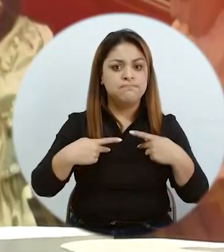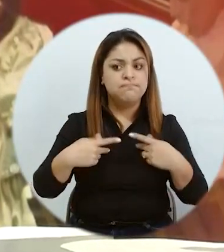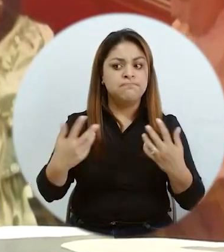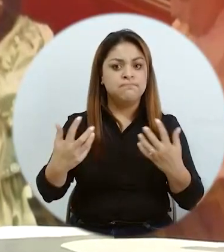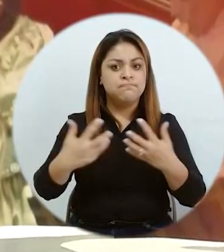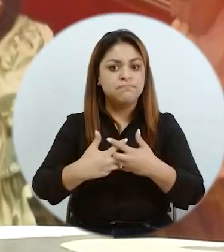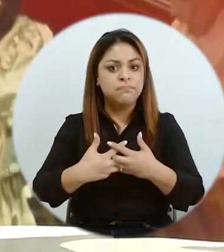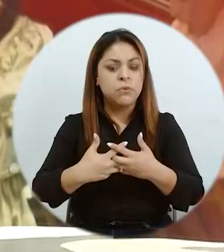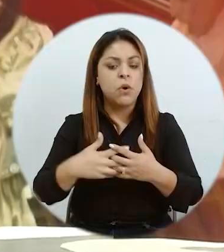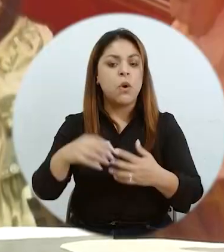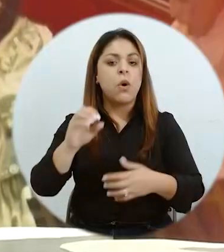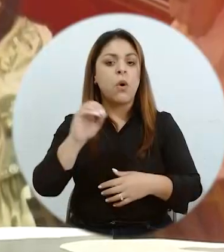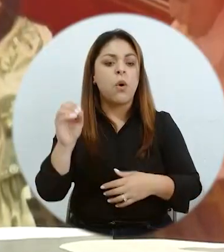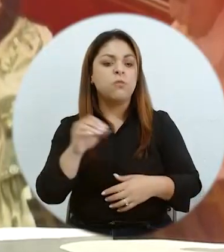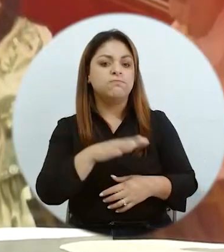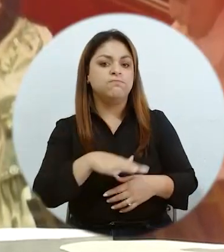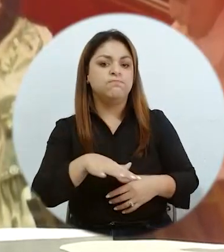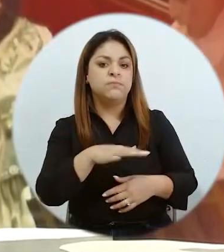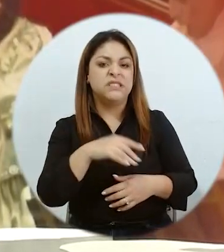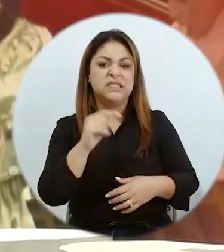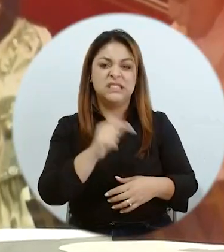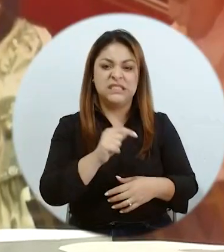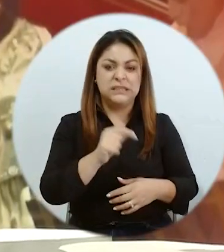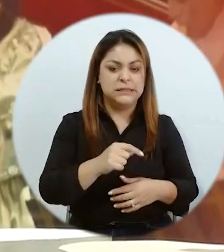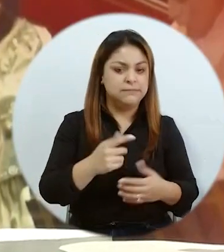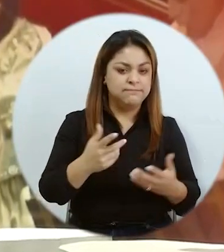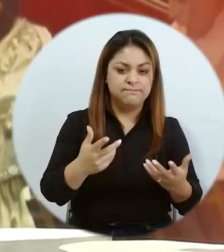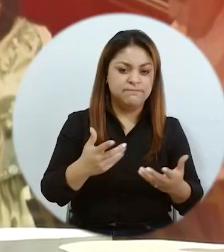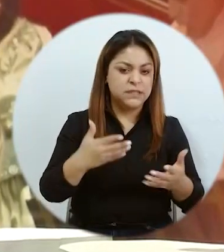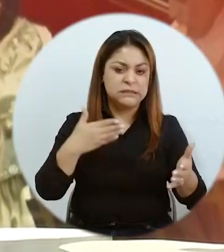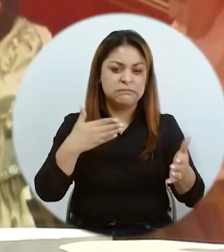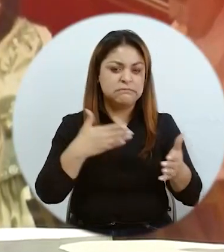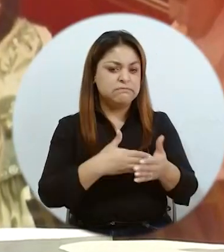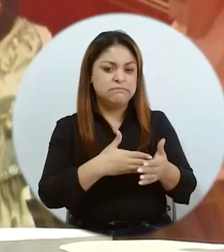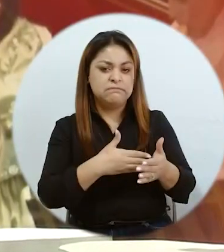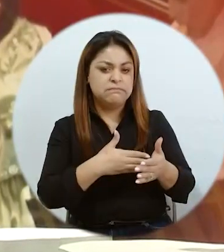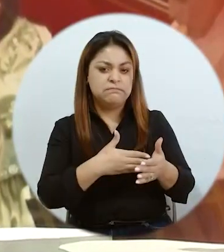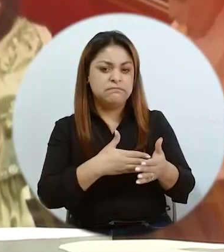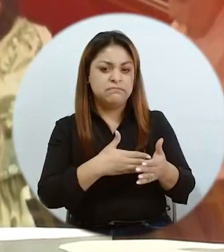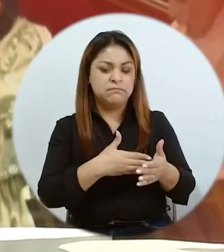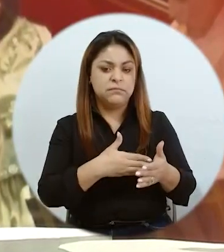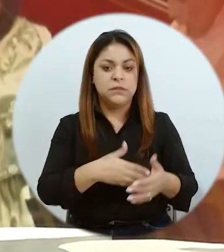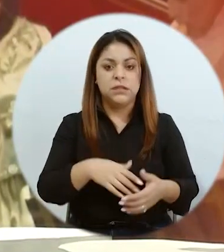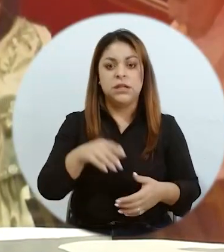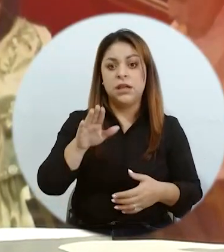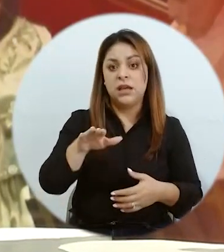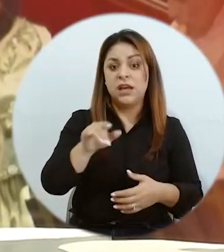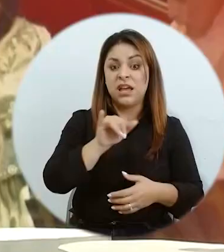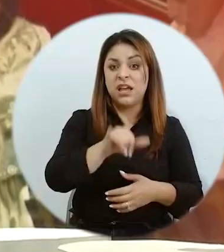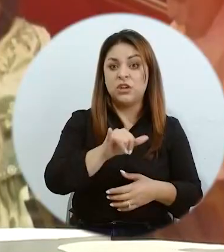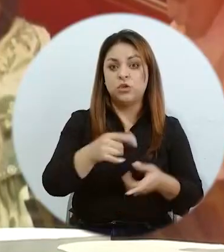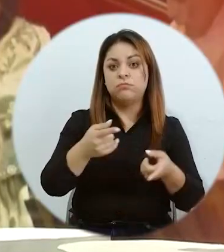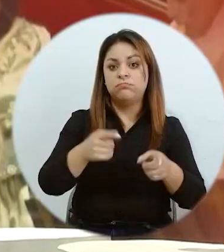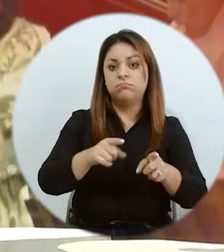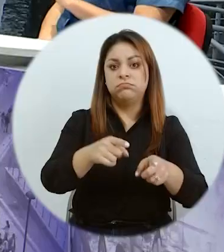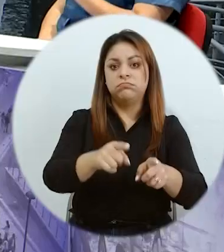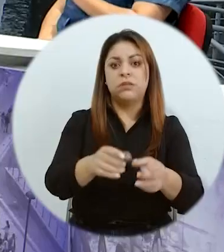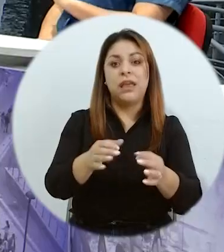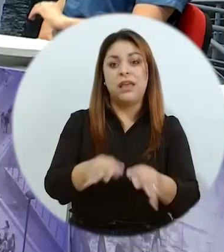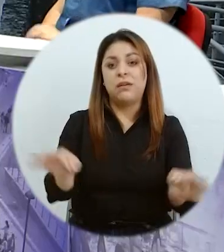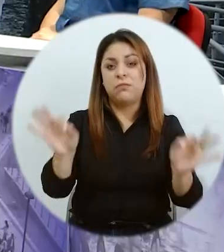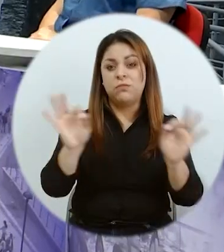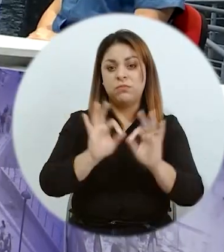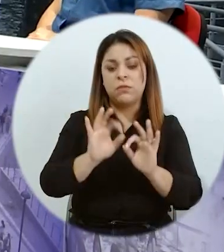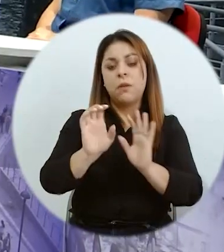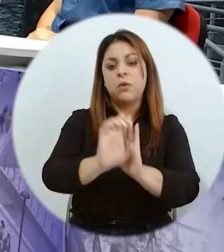o en un entorno que más bien está haciendo lo contrario. Y esto también tiene implicaciones muy importantes, por